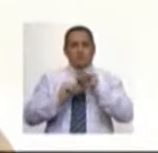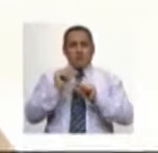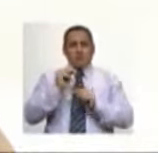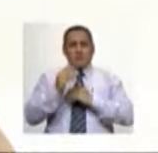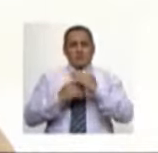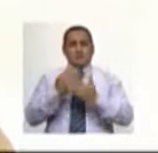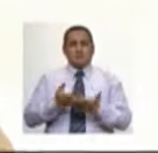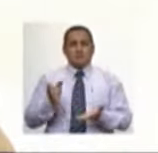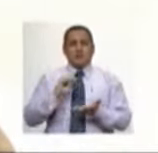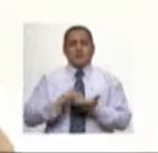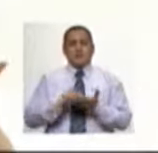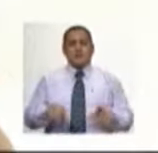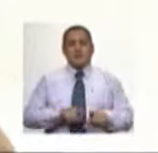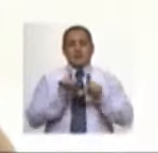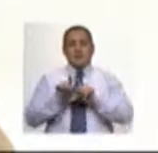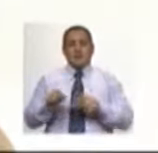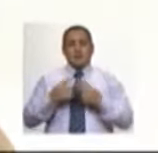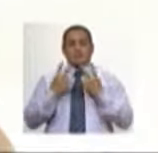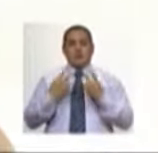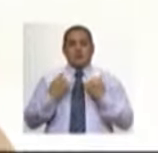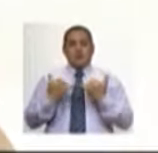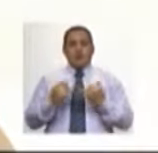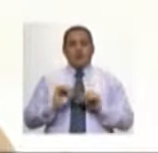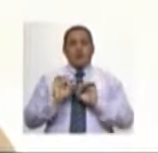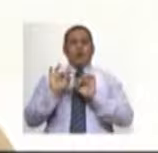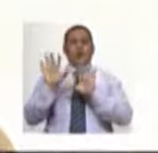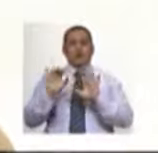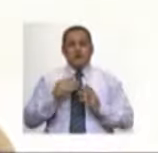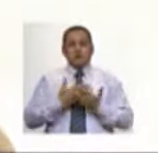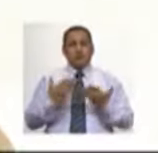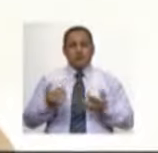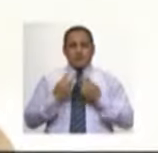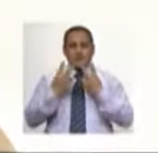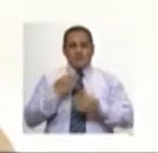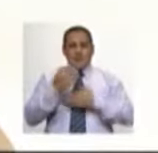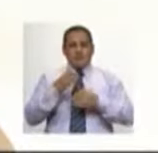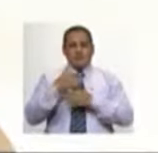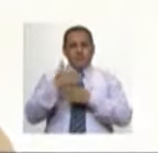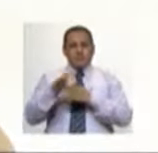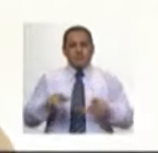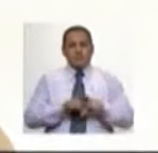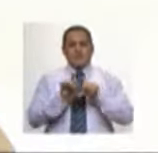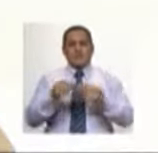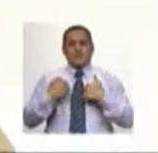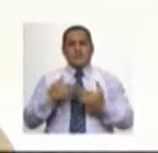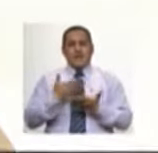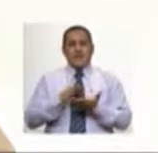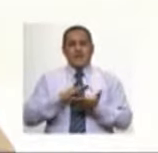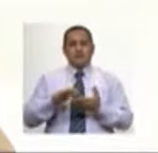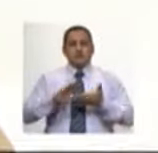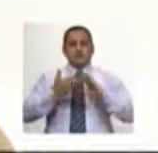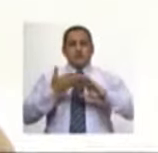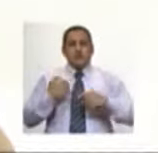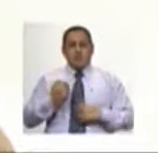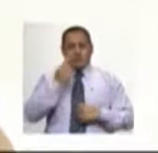aún, ¿no? También, bueno, entre otras cosas, advierte los mecanismos de participación que tiene la sociedad para poder